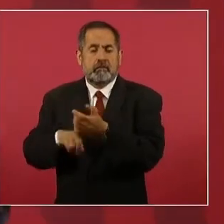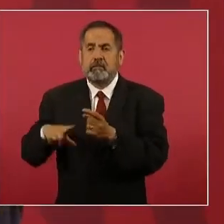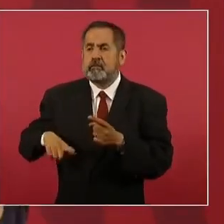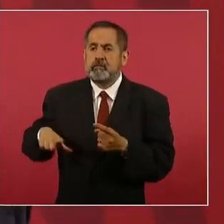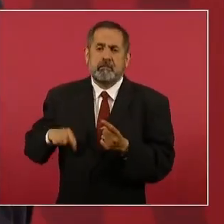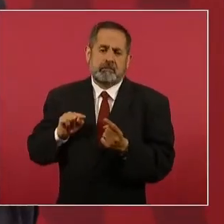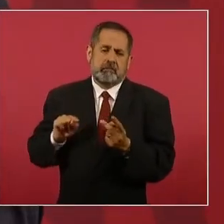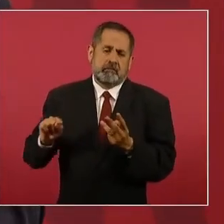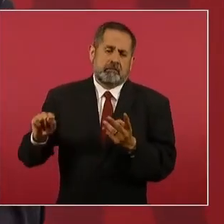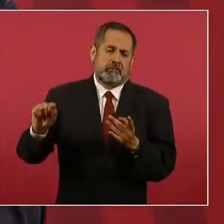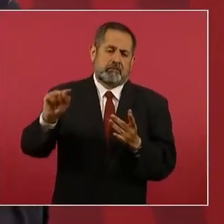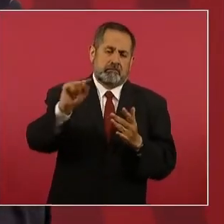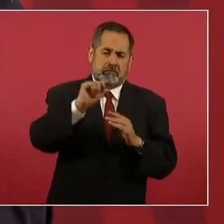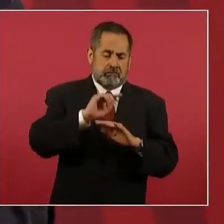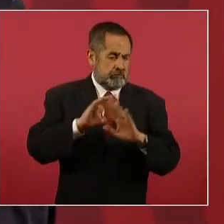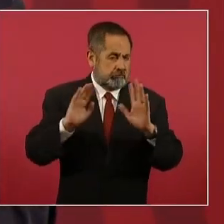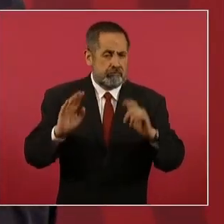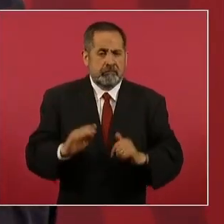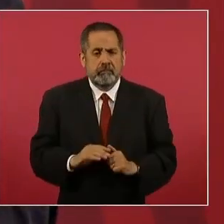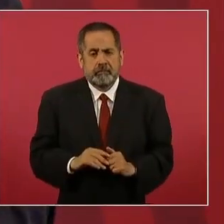de